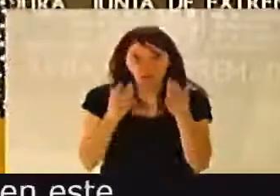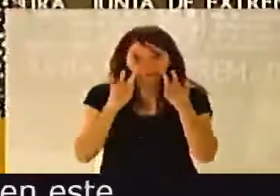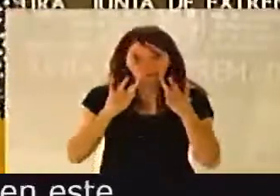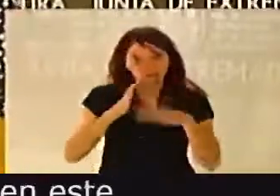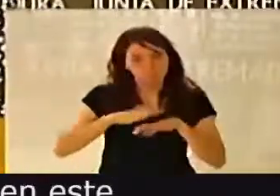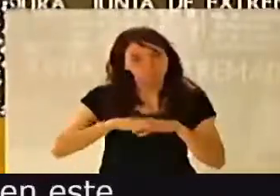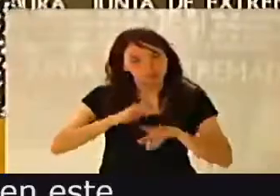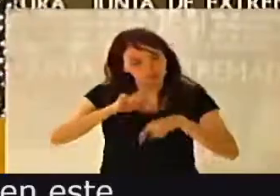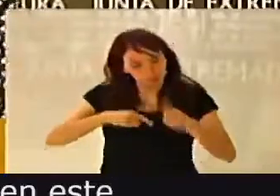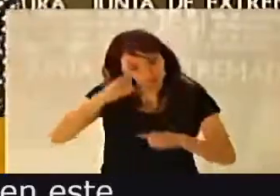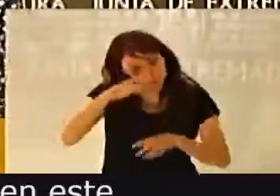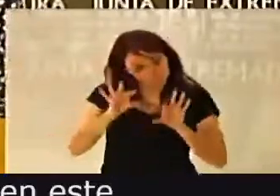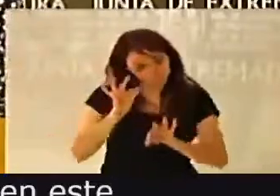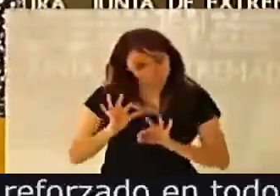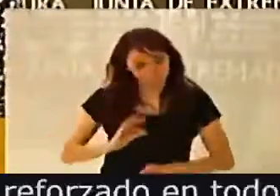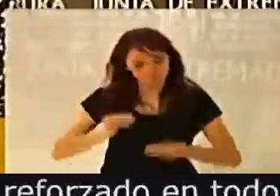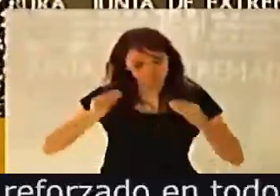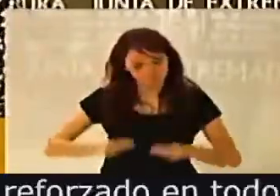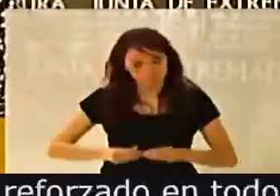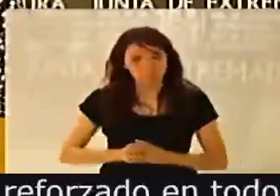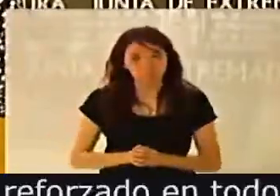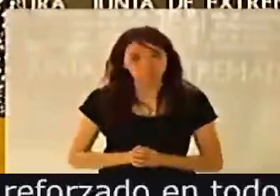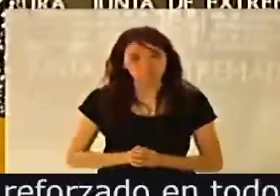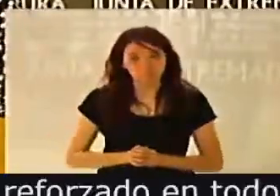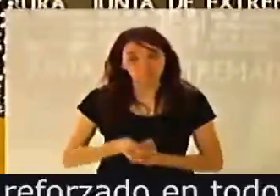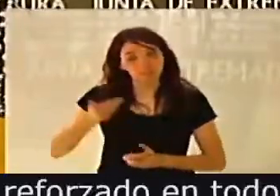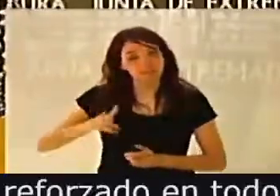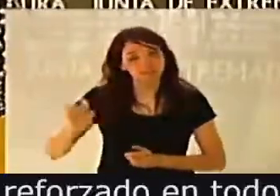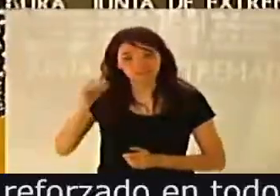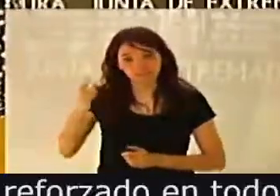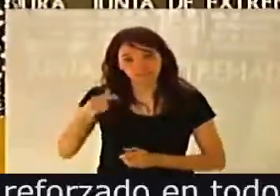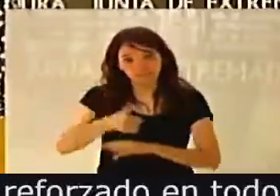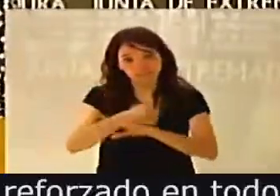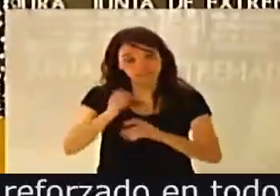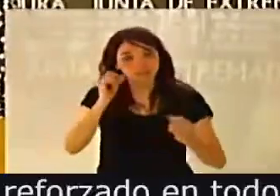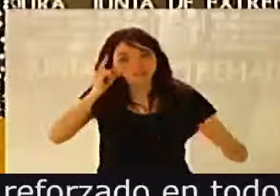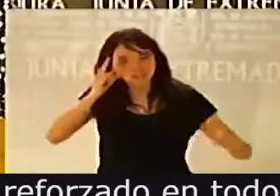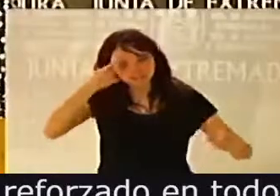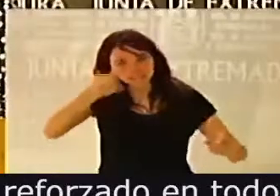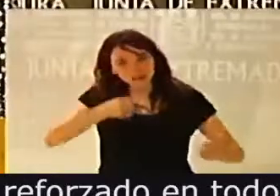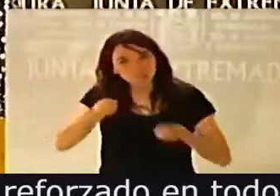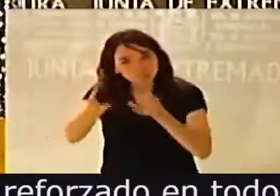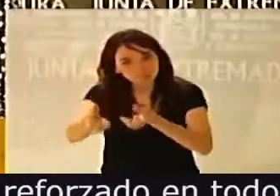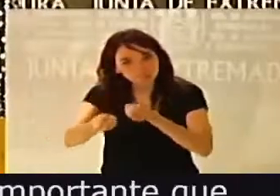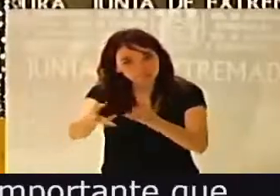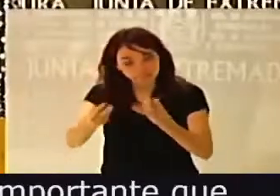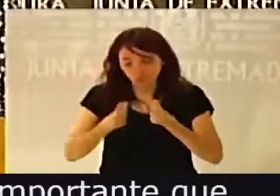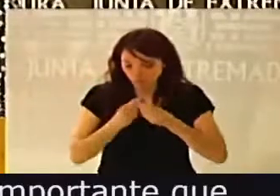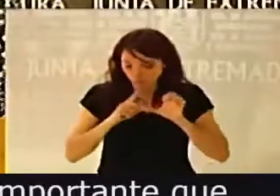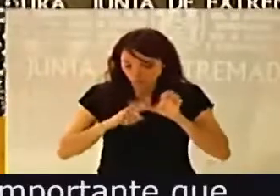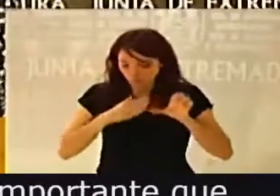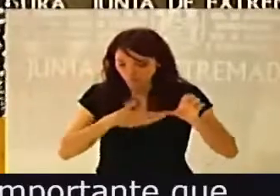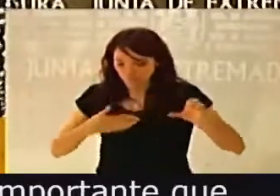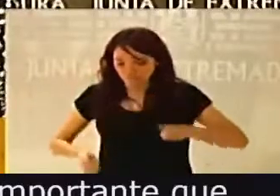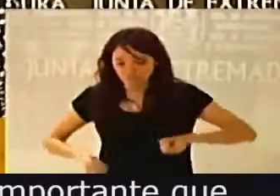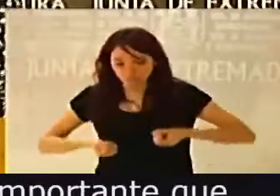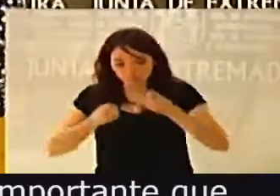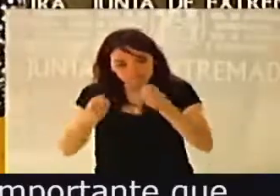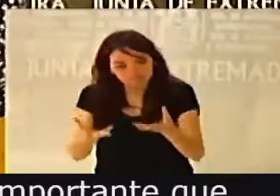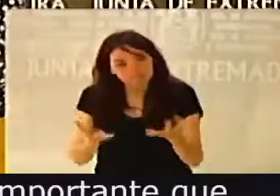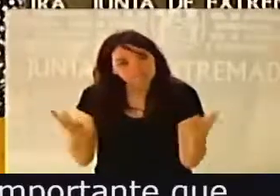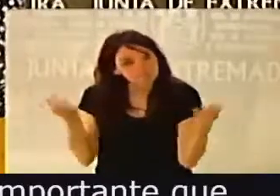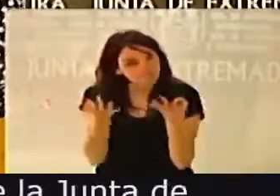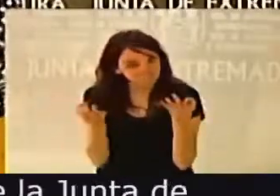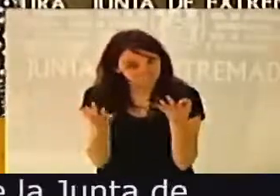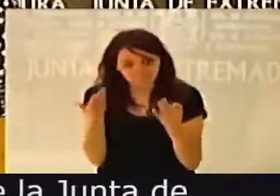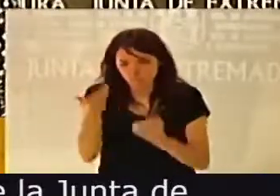¿no? Lo más importante que deben saber los ciudadanos y el mensaje que la Junta de Extremadura quiere trasladarles es que